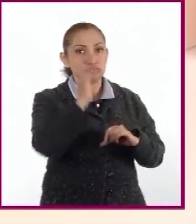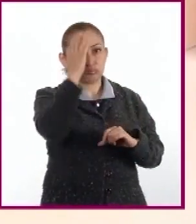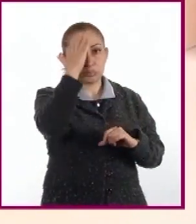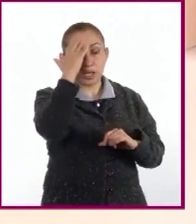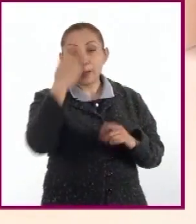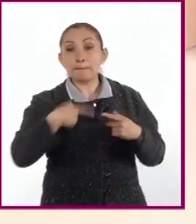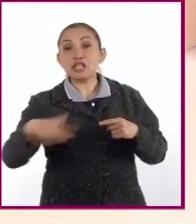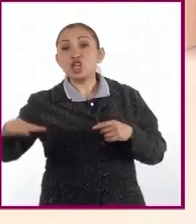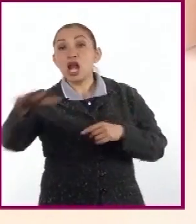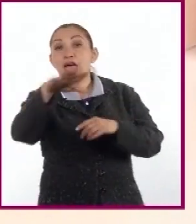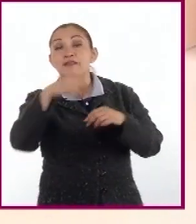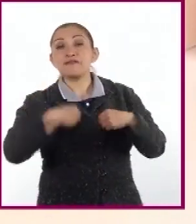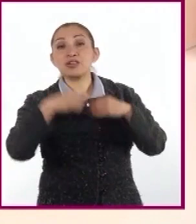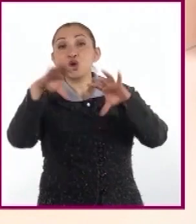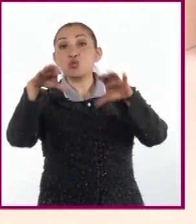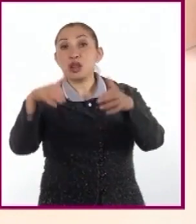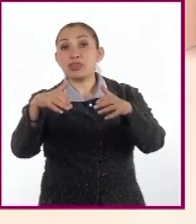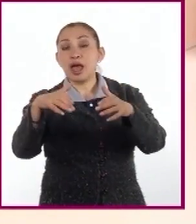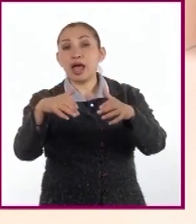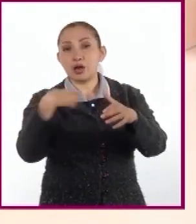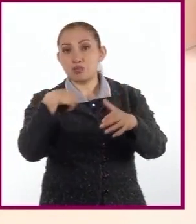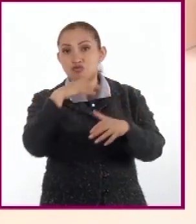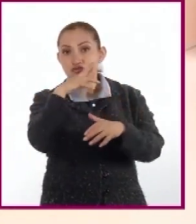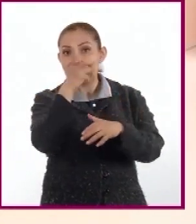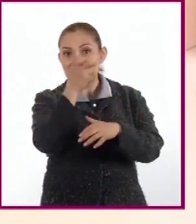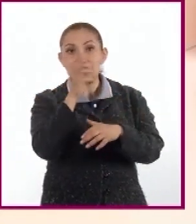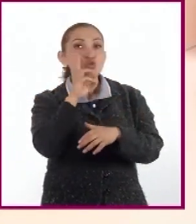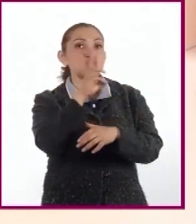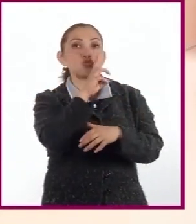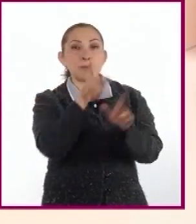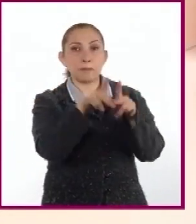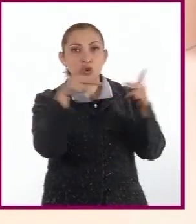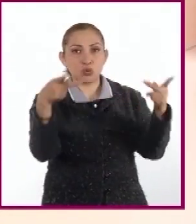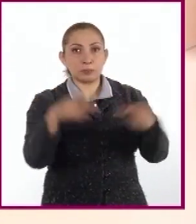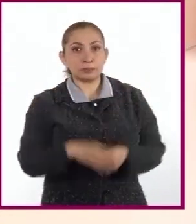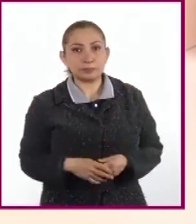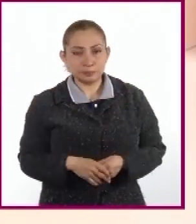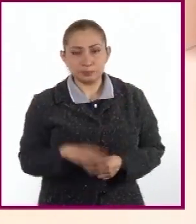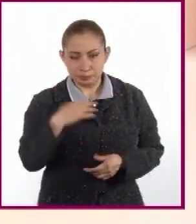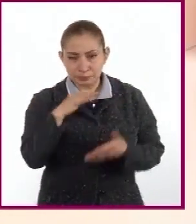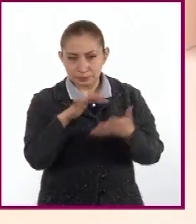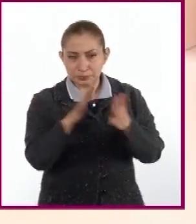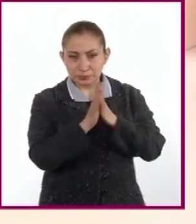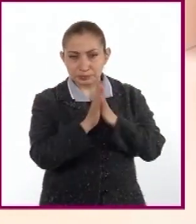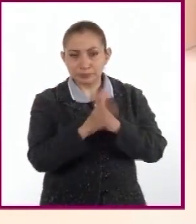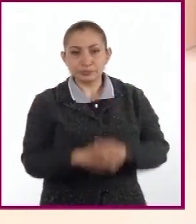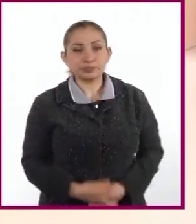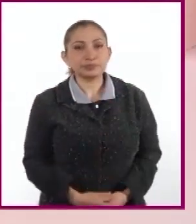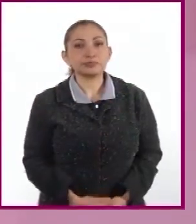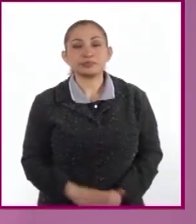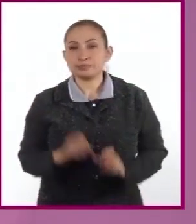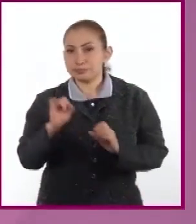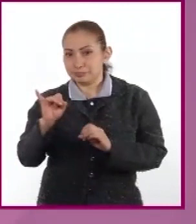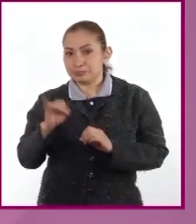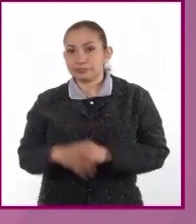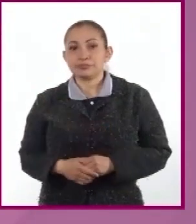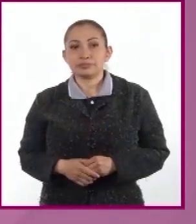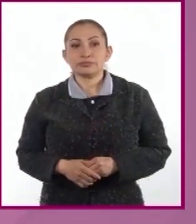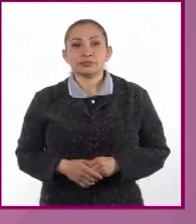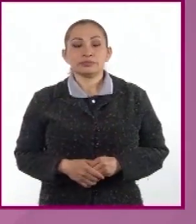los habitantes de una comunidad, como lo reporta la siguiente nota periodística. ¿La puedes leer, por favor, Leslie? Claro que sí, maestra.